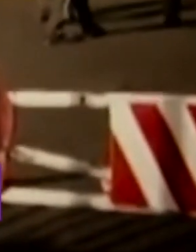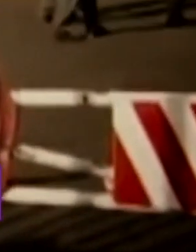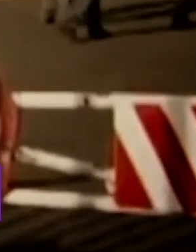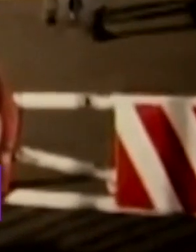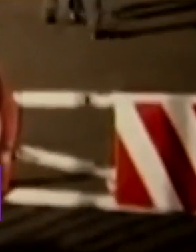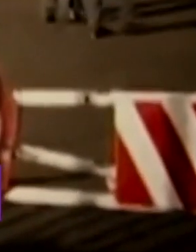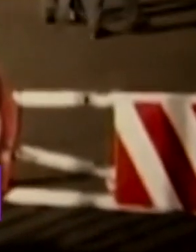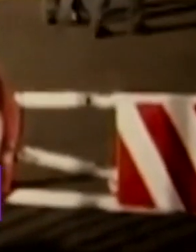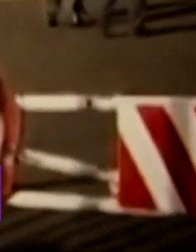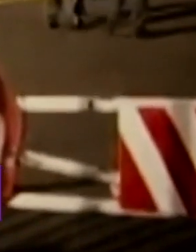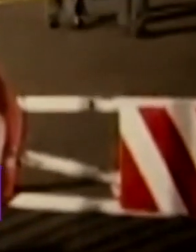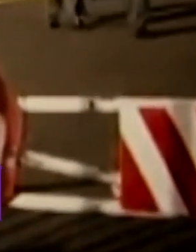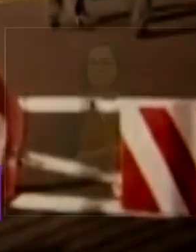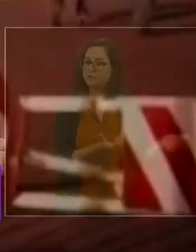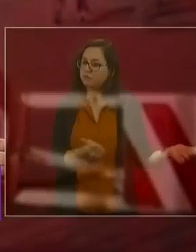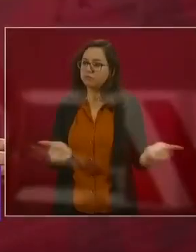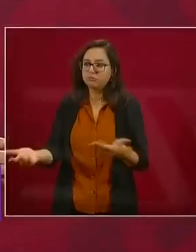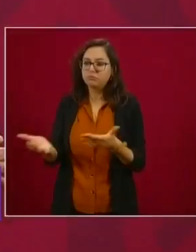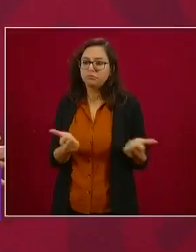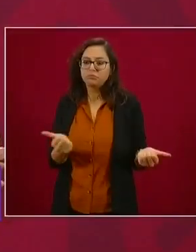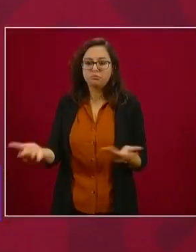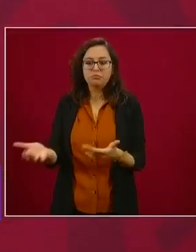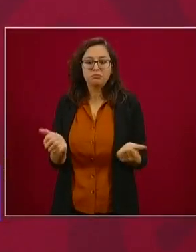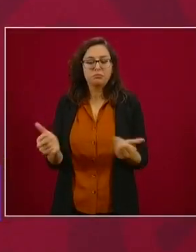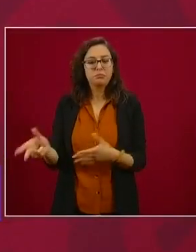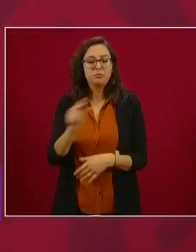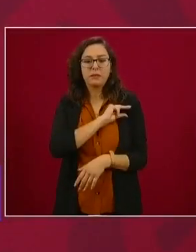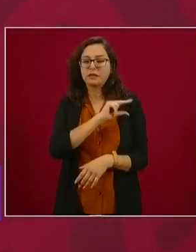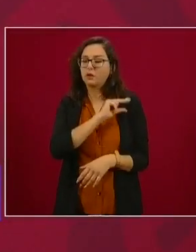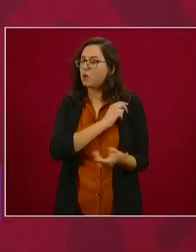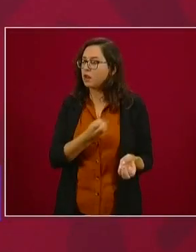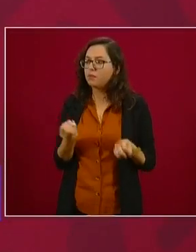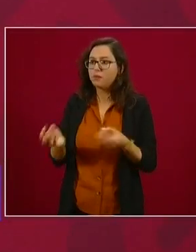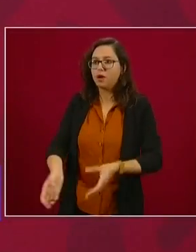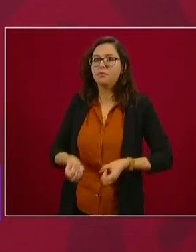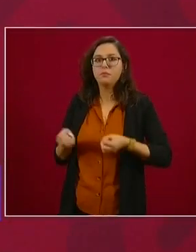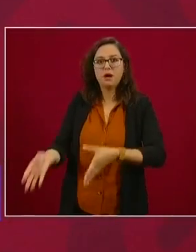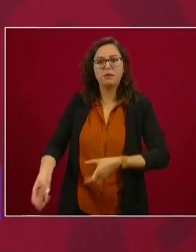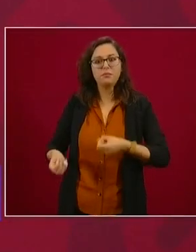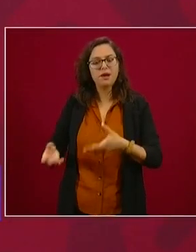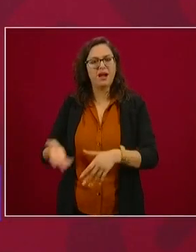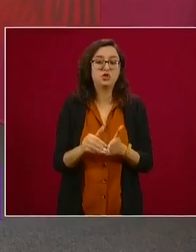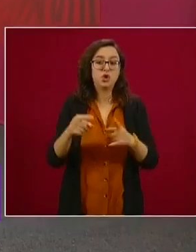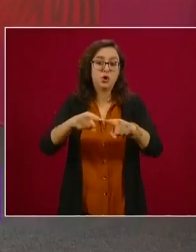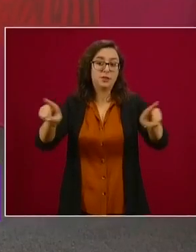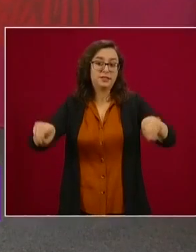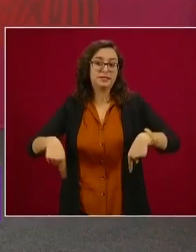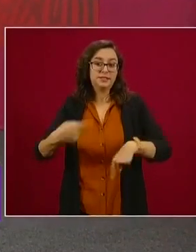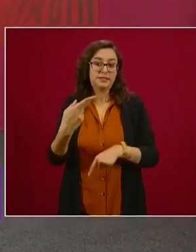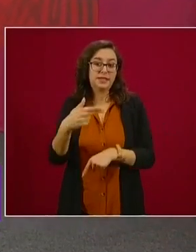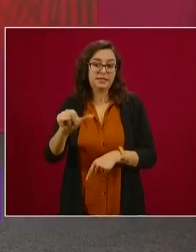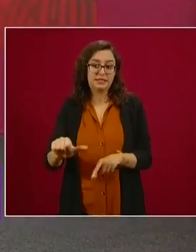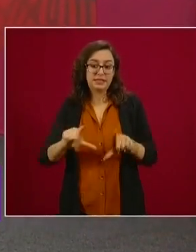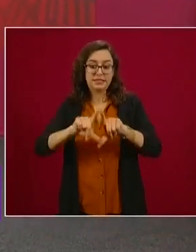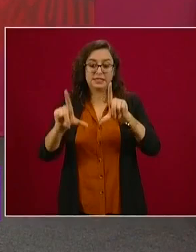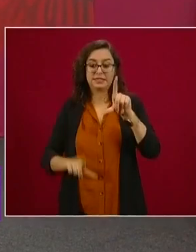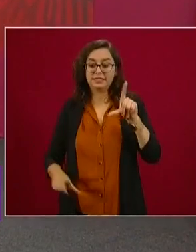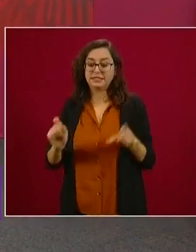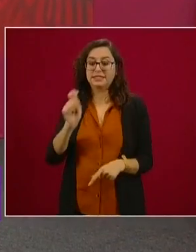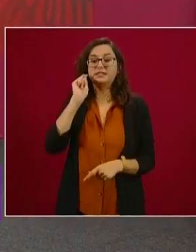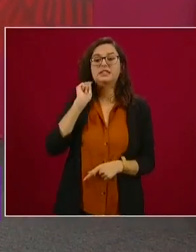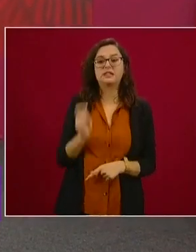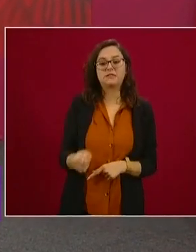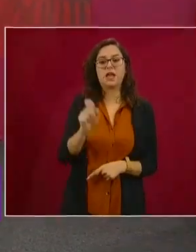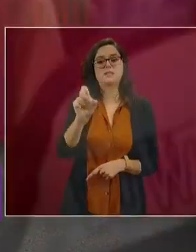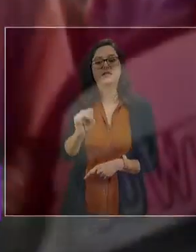respondan a la propuesta hecha por el gobierno federal para otorgarles el pago de indemnización por 3.700.000 pesos